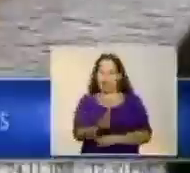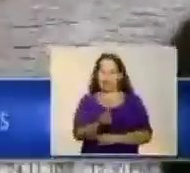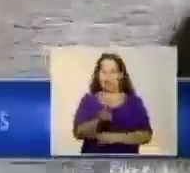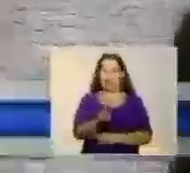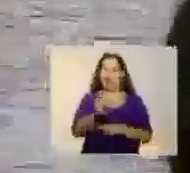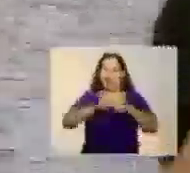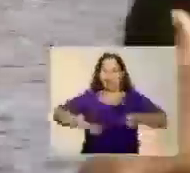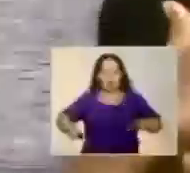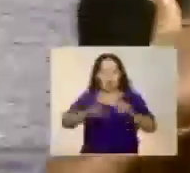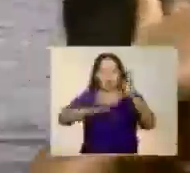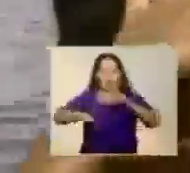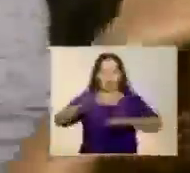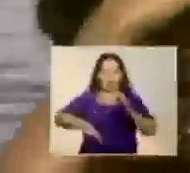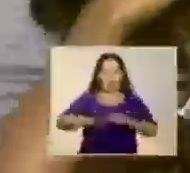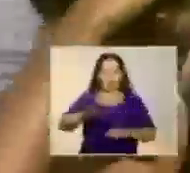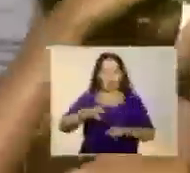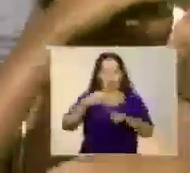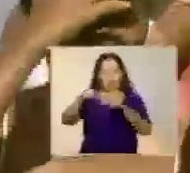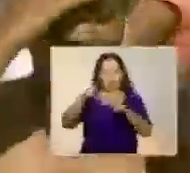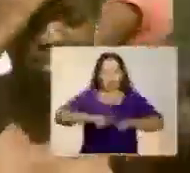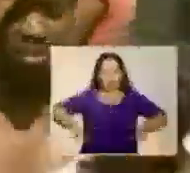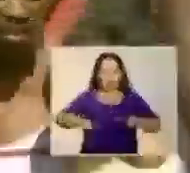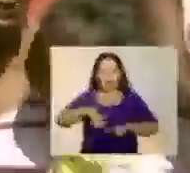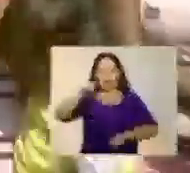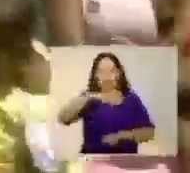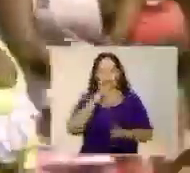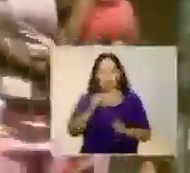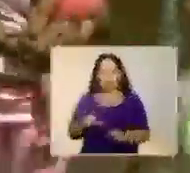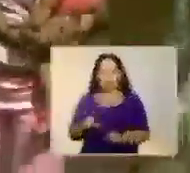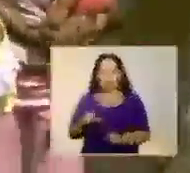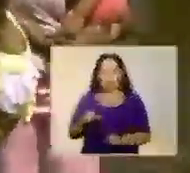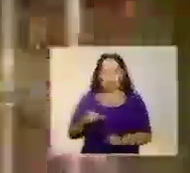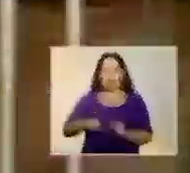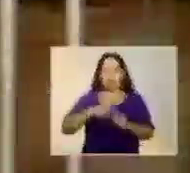la región de Barlovento. Hay otras zonas afectadas y haremos un nuevo contacto.